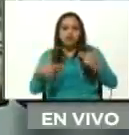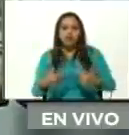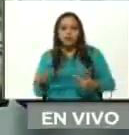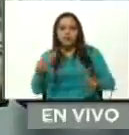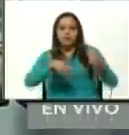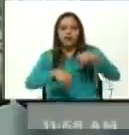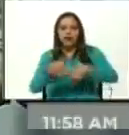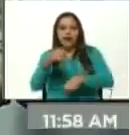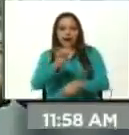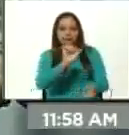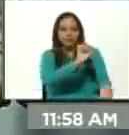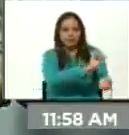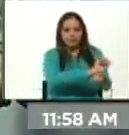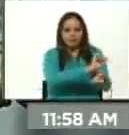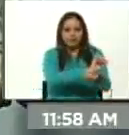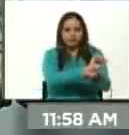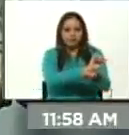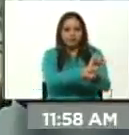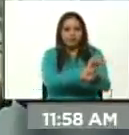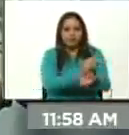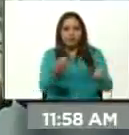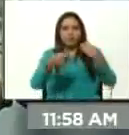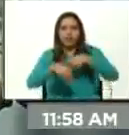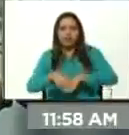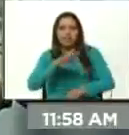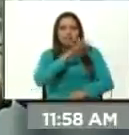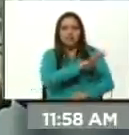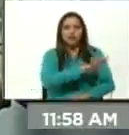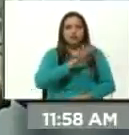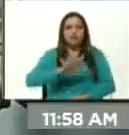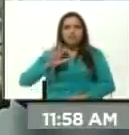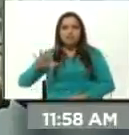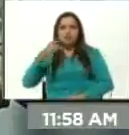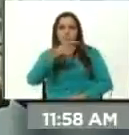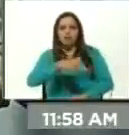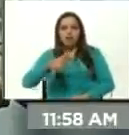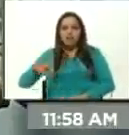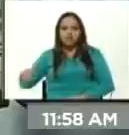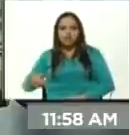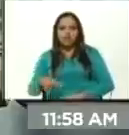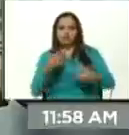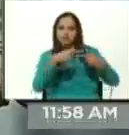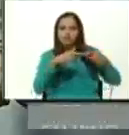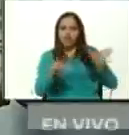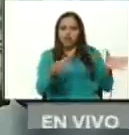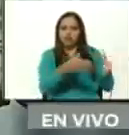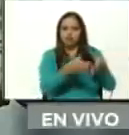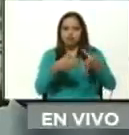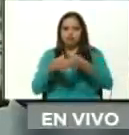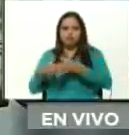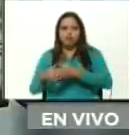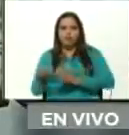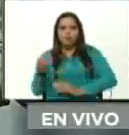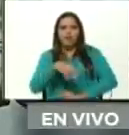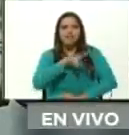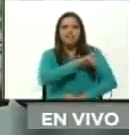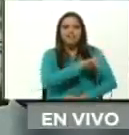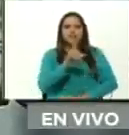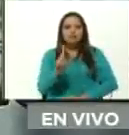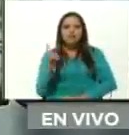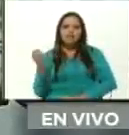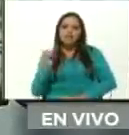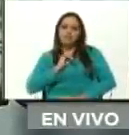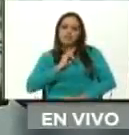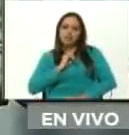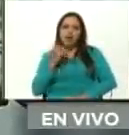Asimismo, fueron privados de libertad un total de 555 funcionarios de distintos organismos y 31 particulares.